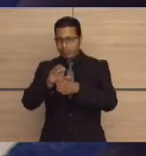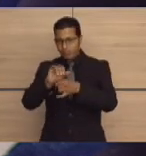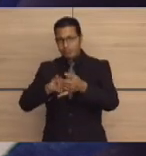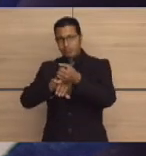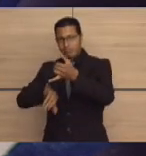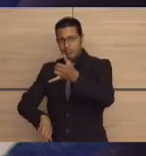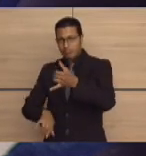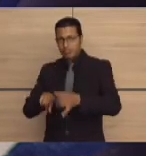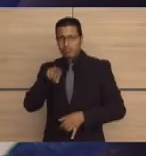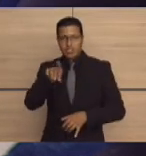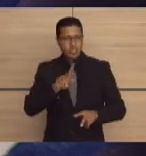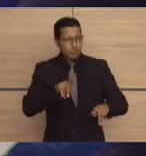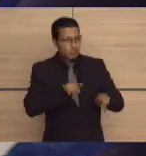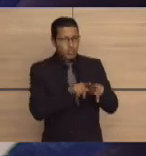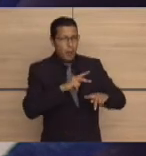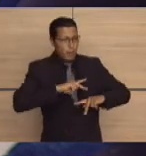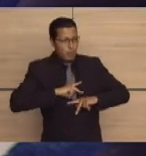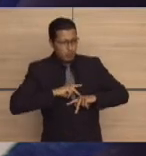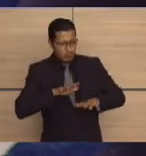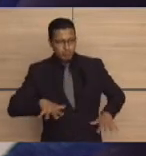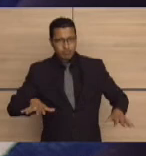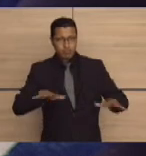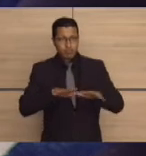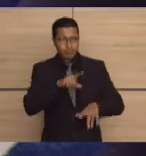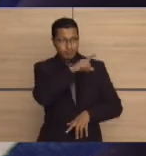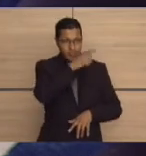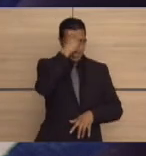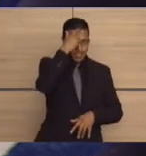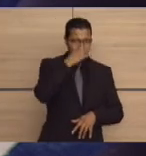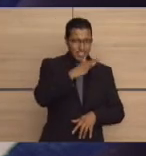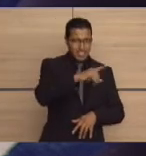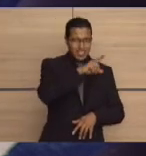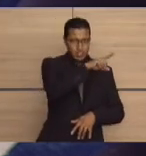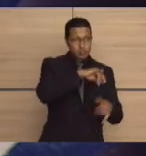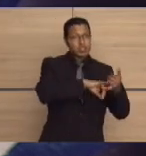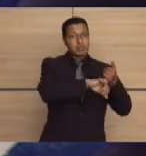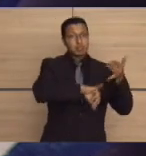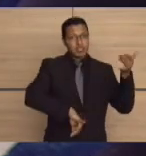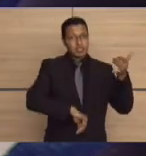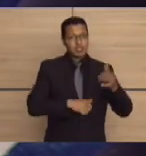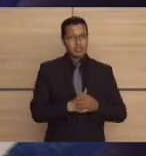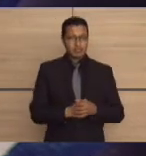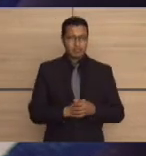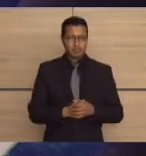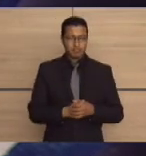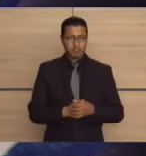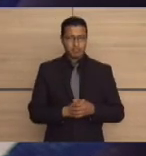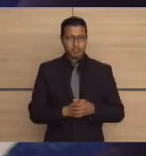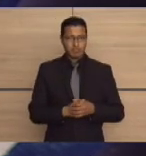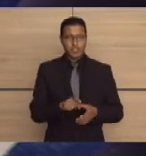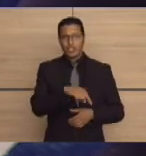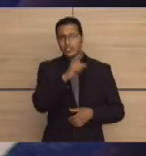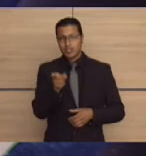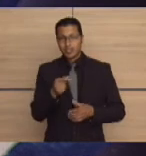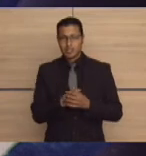hablaba por su región. El grito de Cartagena era el grito de independencia de una región. Y el